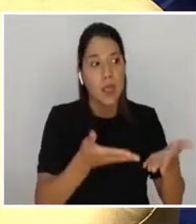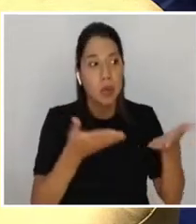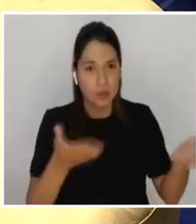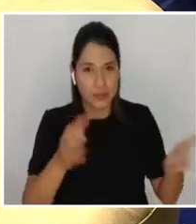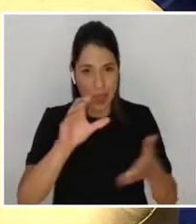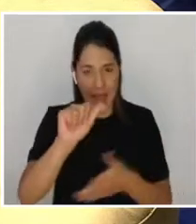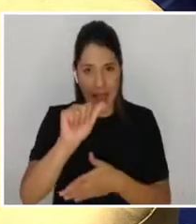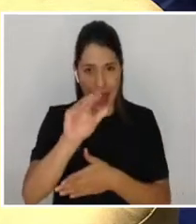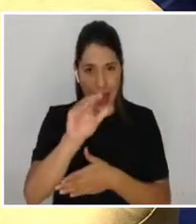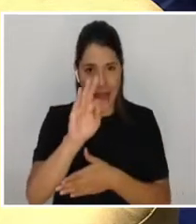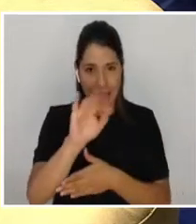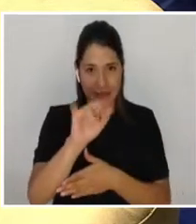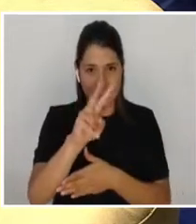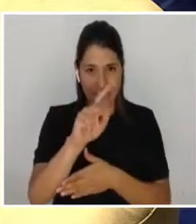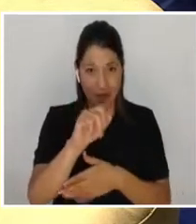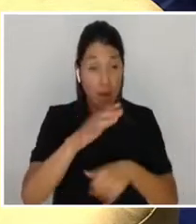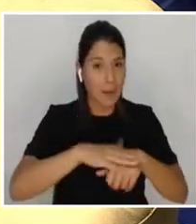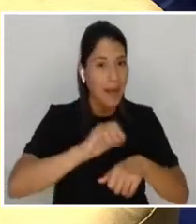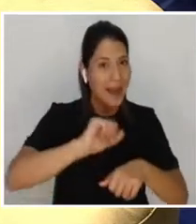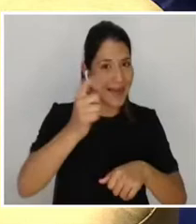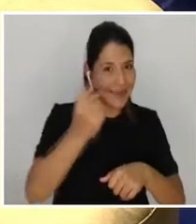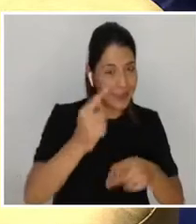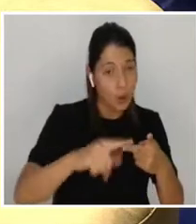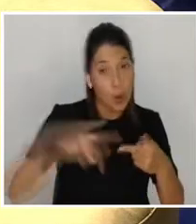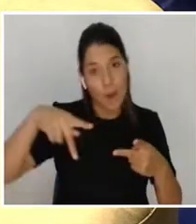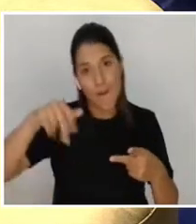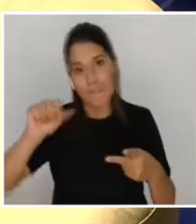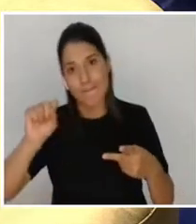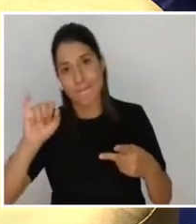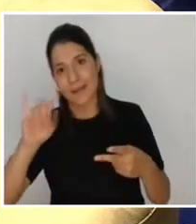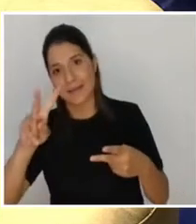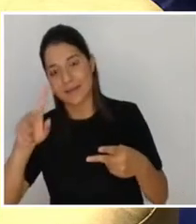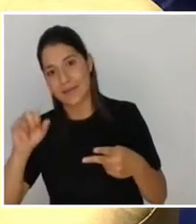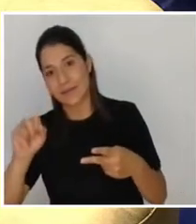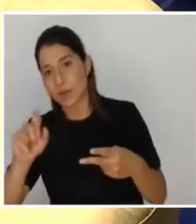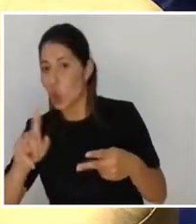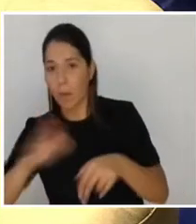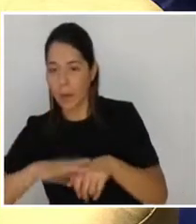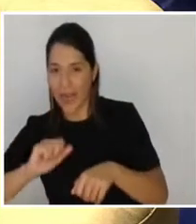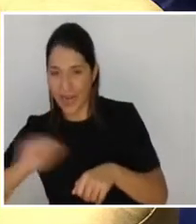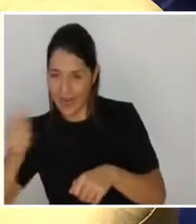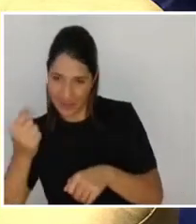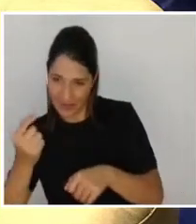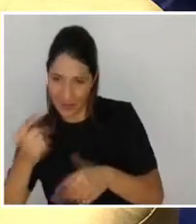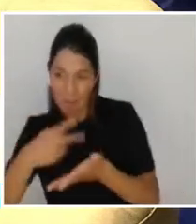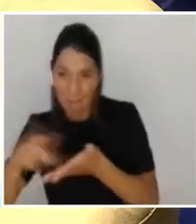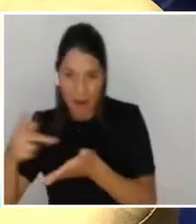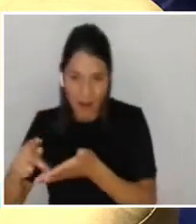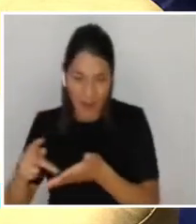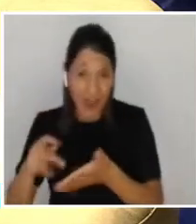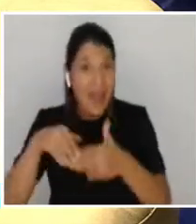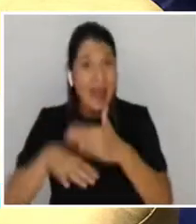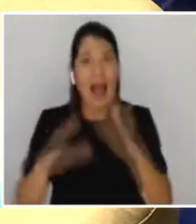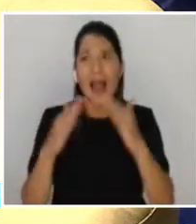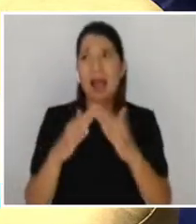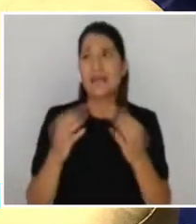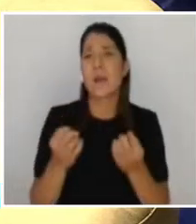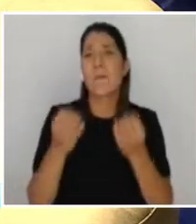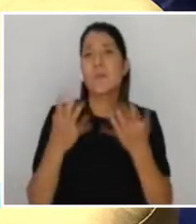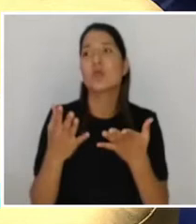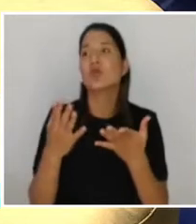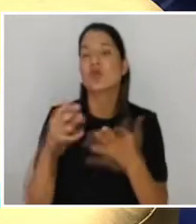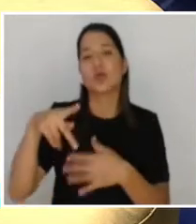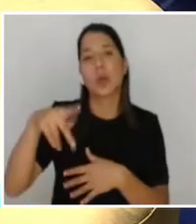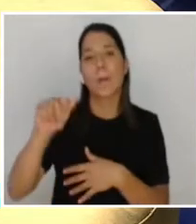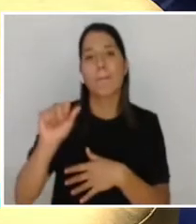y los pasivos son todo aquello que no nos trae dinero. Entonces, en la casa todo el mundo tiene un montón de pasivos, como la ropa, zapatos,